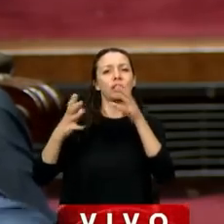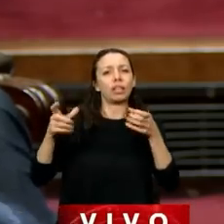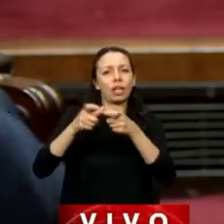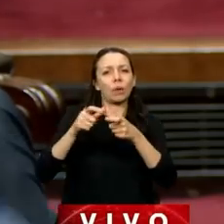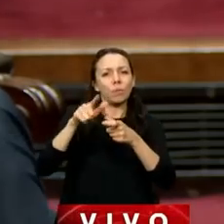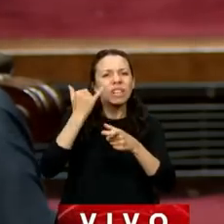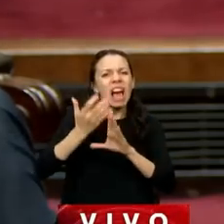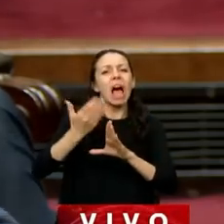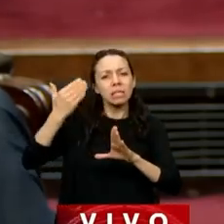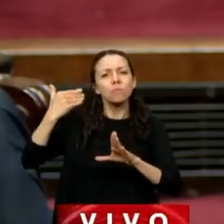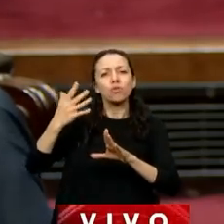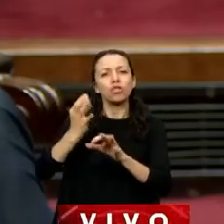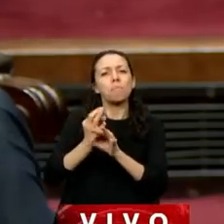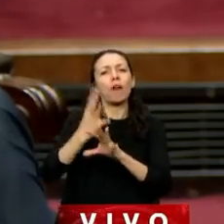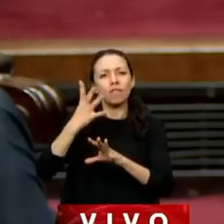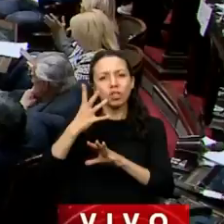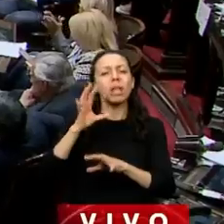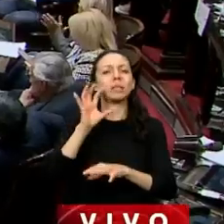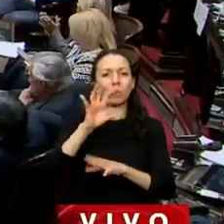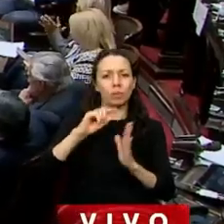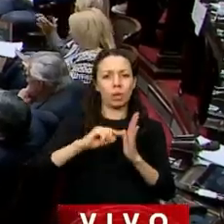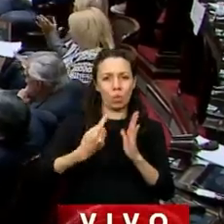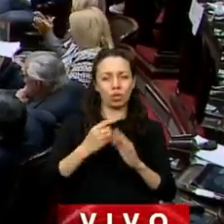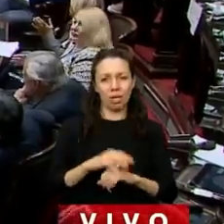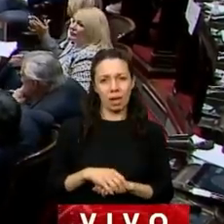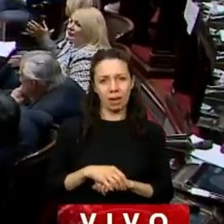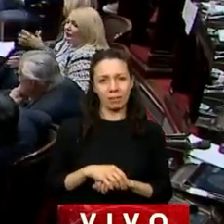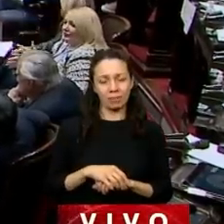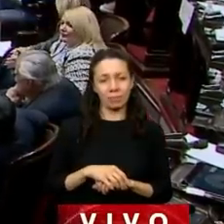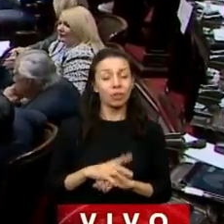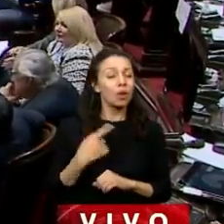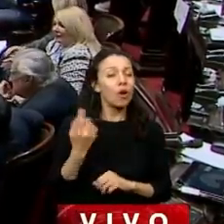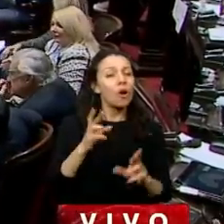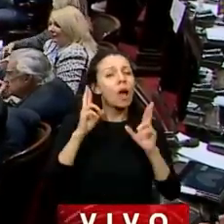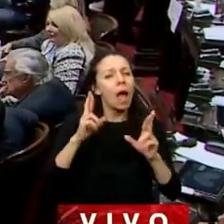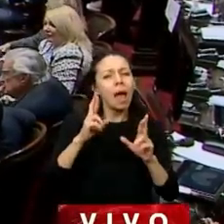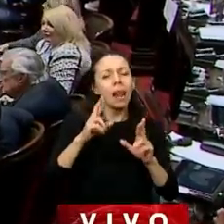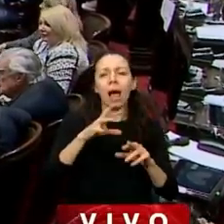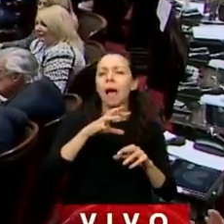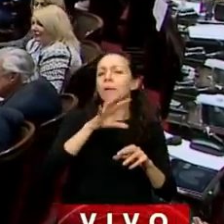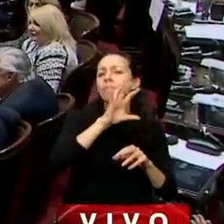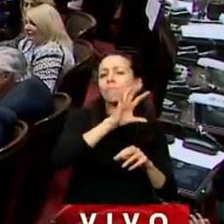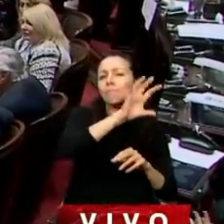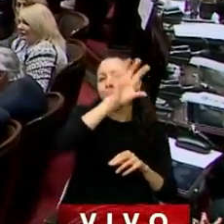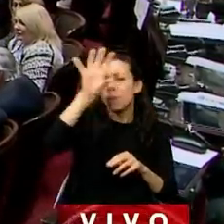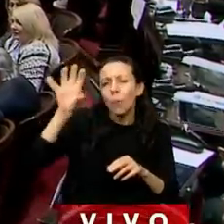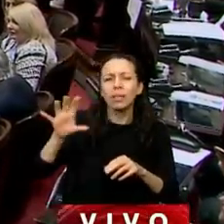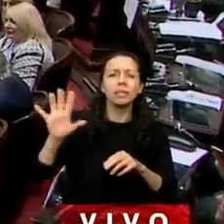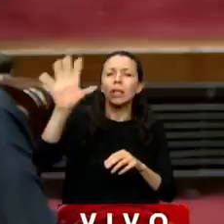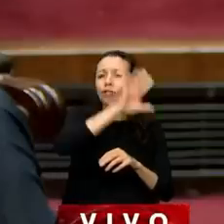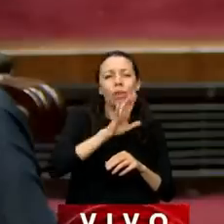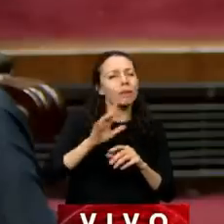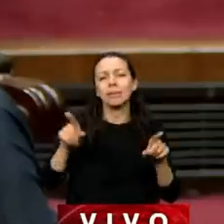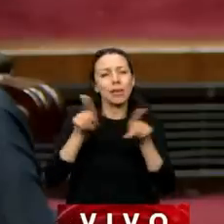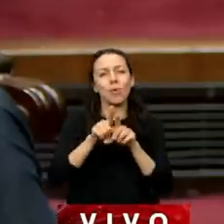son profesionales en la provincia de Buenos Aires. Esperemos que todas las jurisdicciones del país hagan lo mismo. Muchas